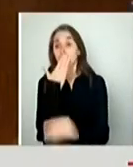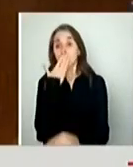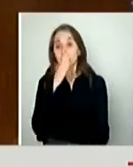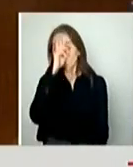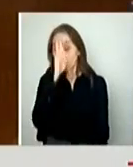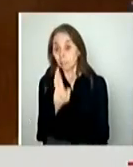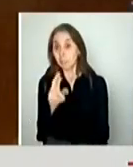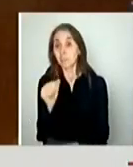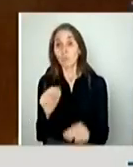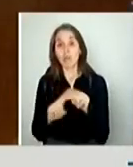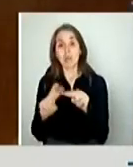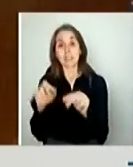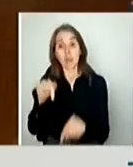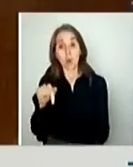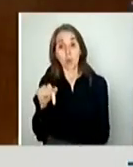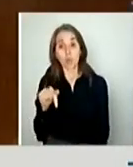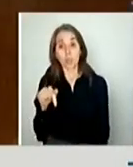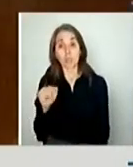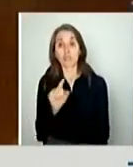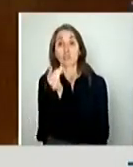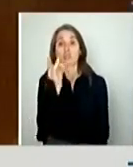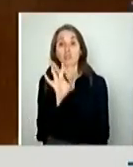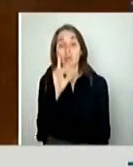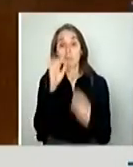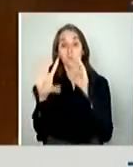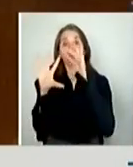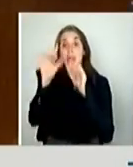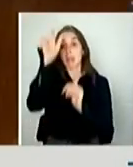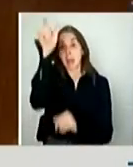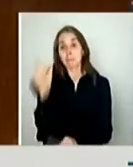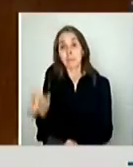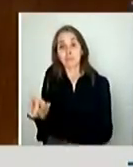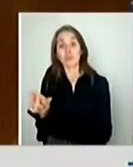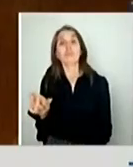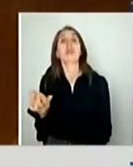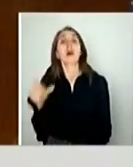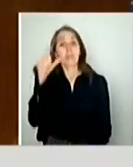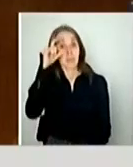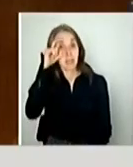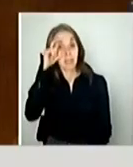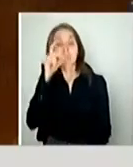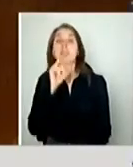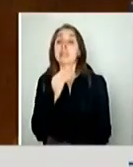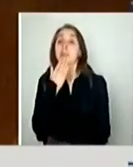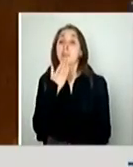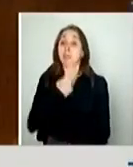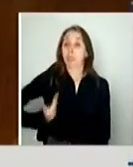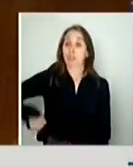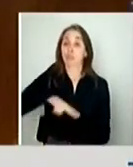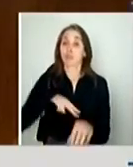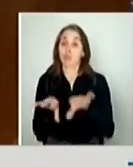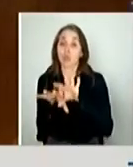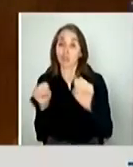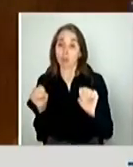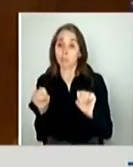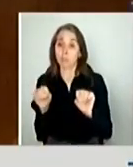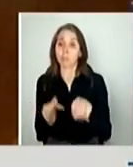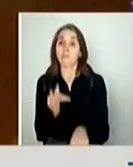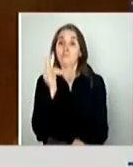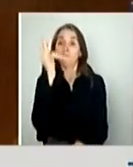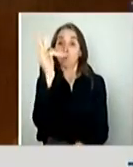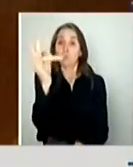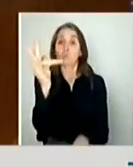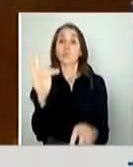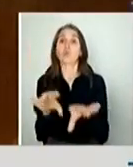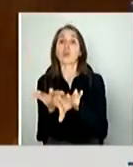en libertad, los cambios profundos, pero en tranquilidad y libertad. Y la defensa de la institucionalidad,